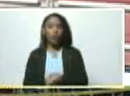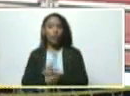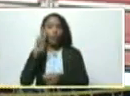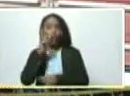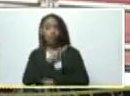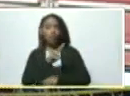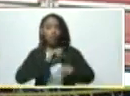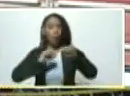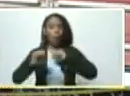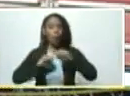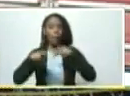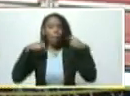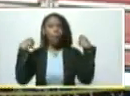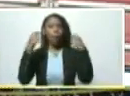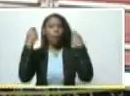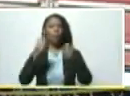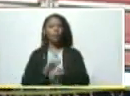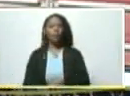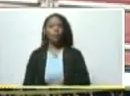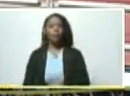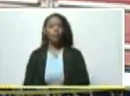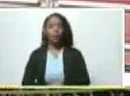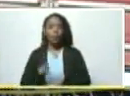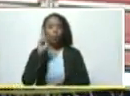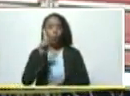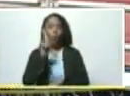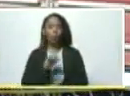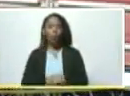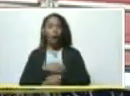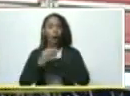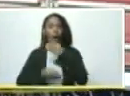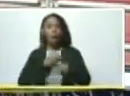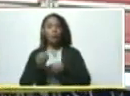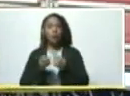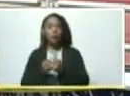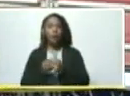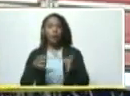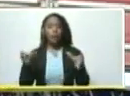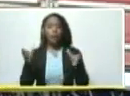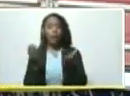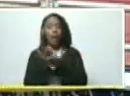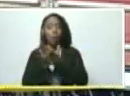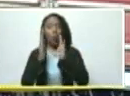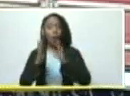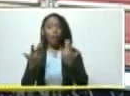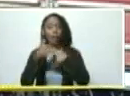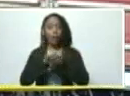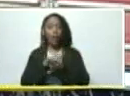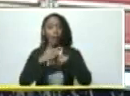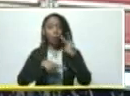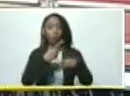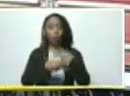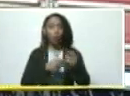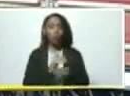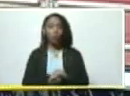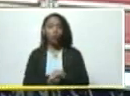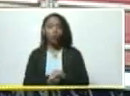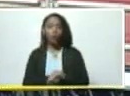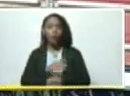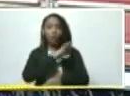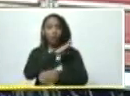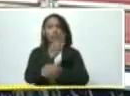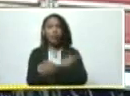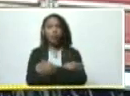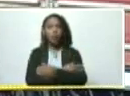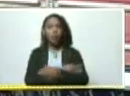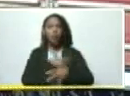del movimiento popular. 1, creación de granjas, escuelas integrales productivas en